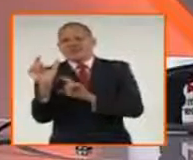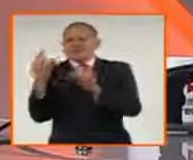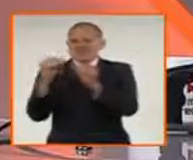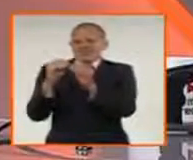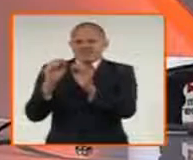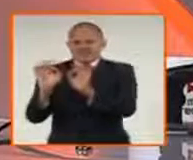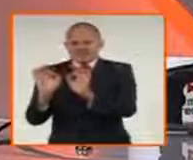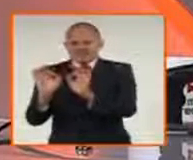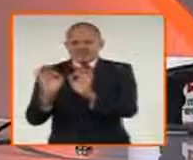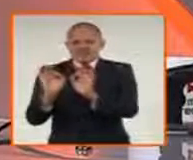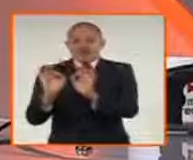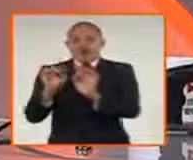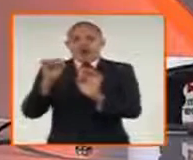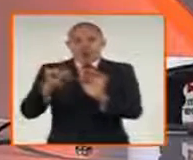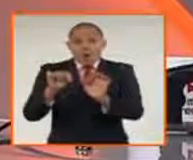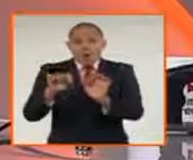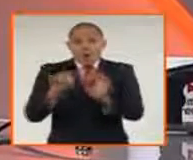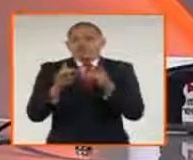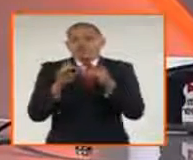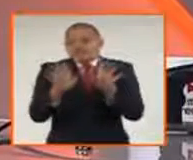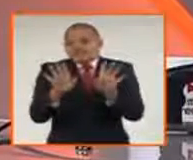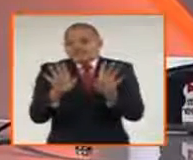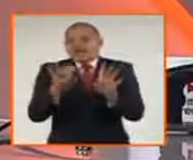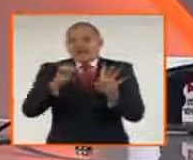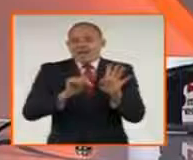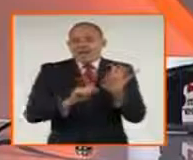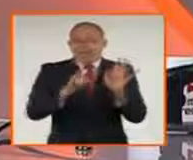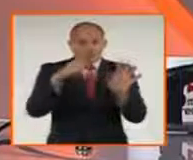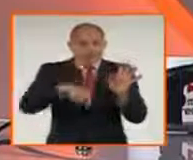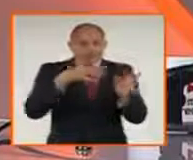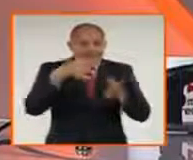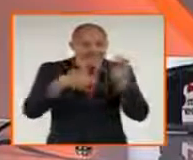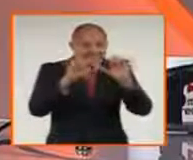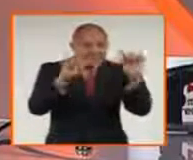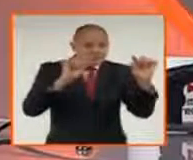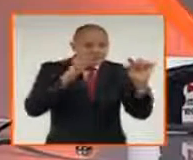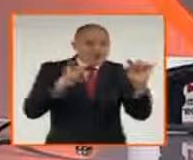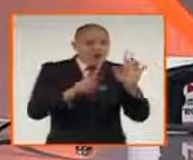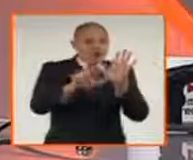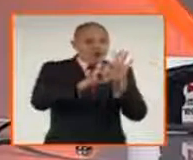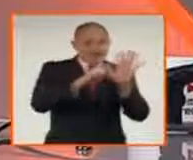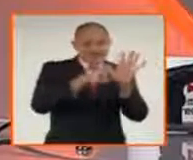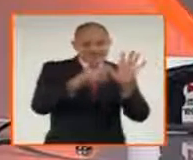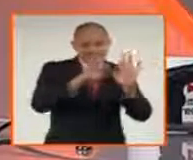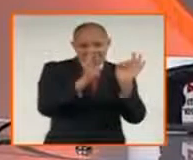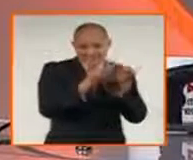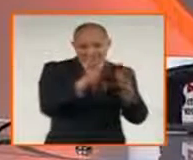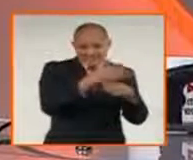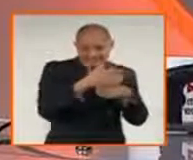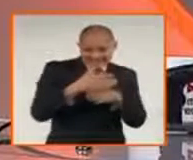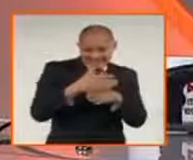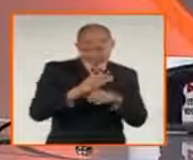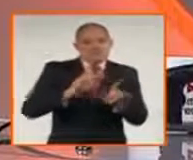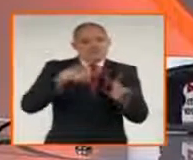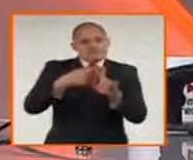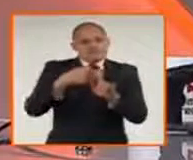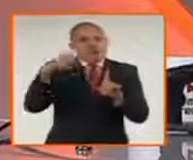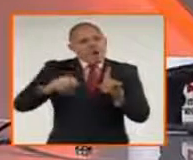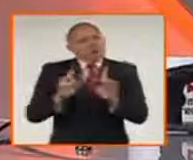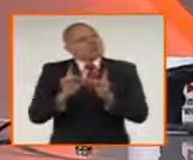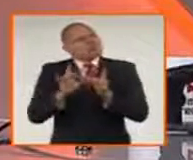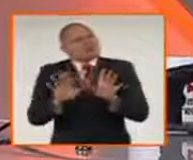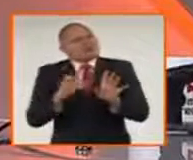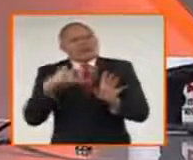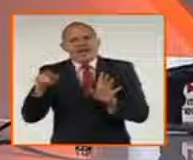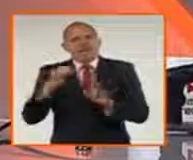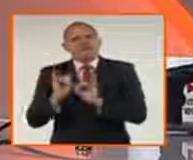día, pero hoy tiene que ver, porque la noticia del día, por lo menos la noticia que ha sido titular en prácticamente todos nuestros medios hoy, tiene que